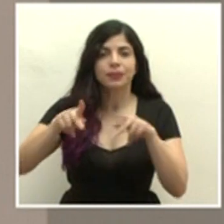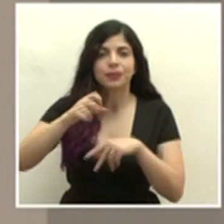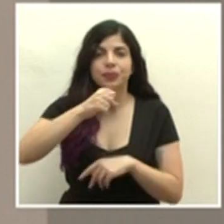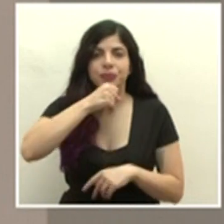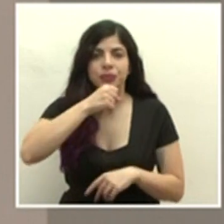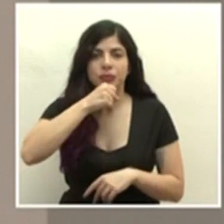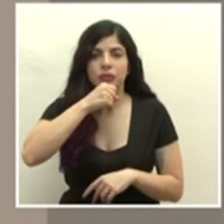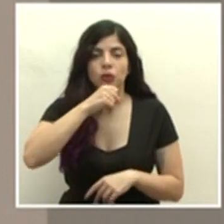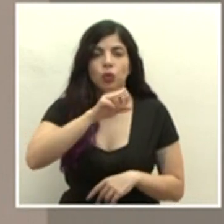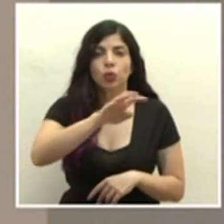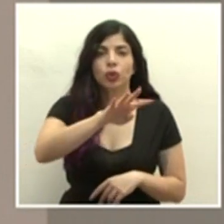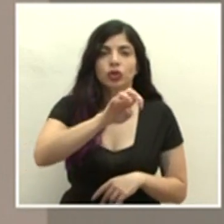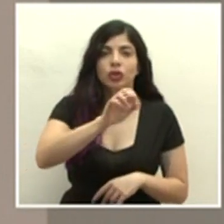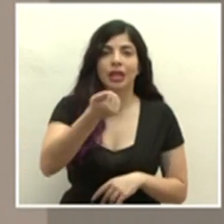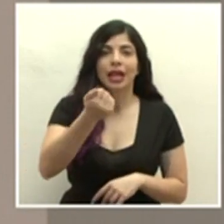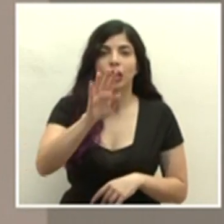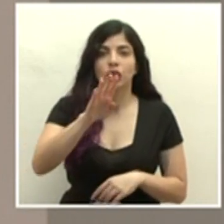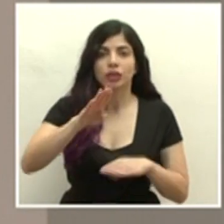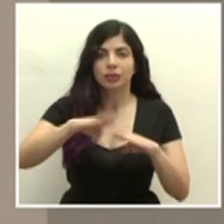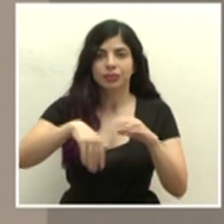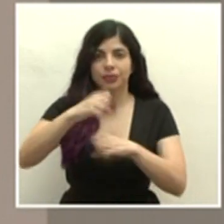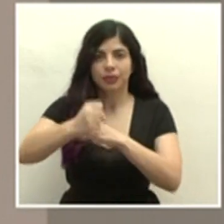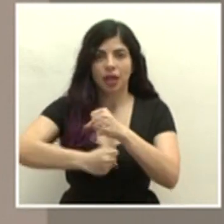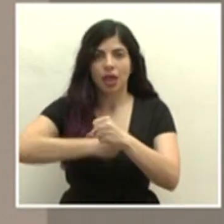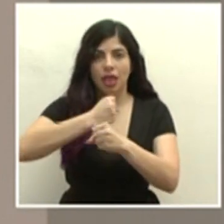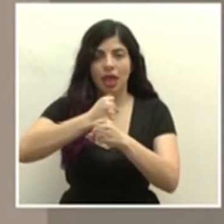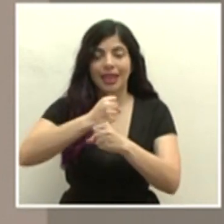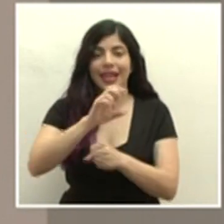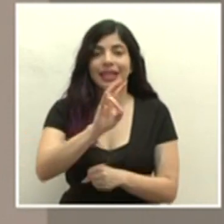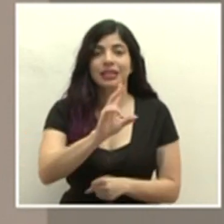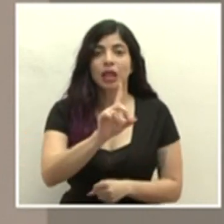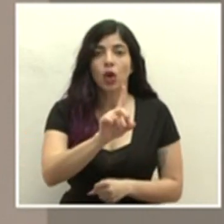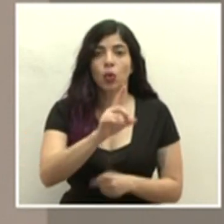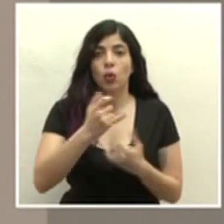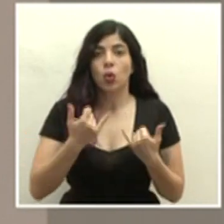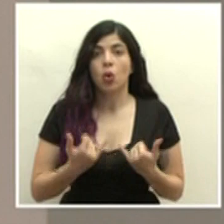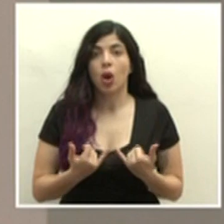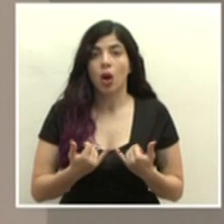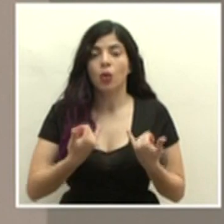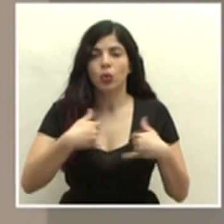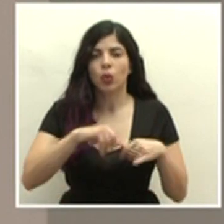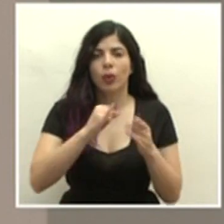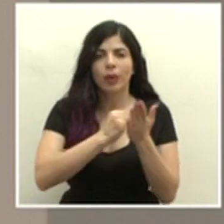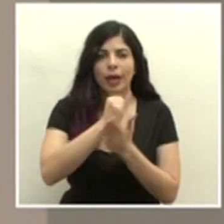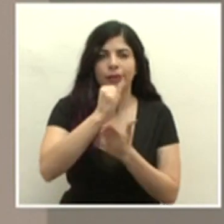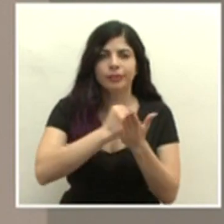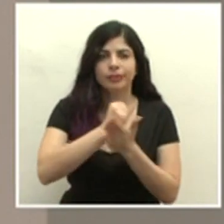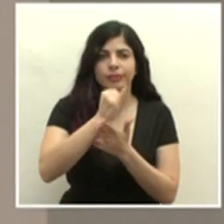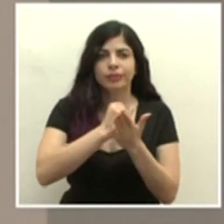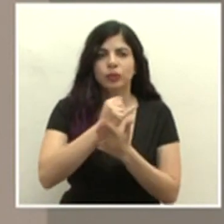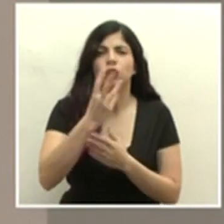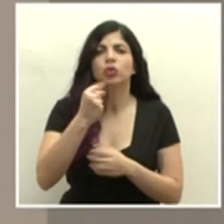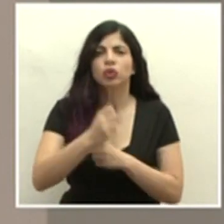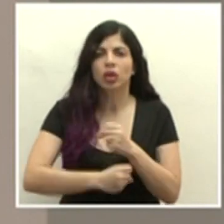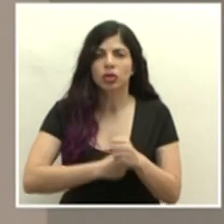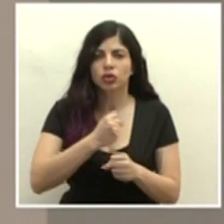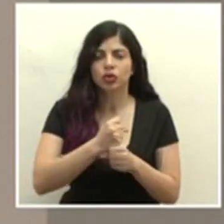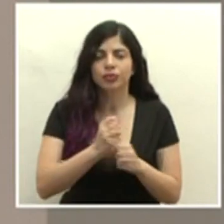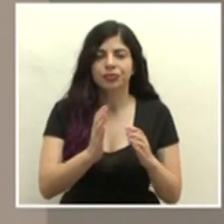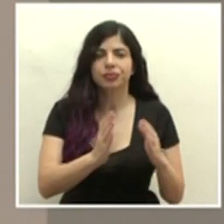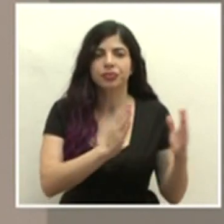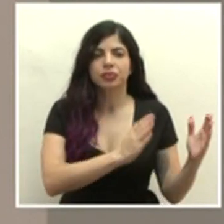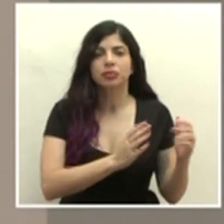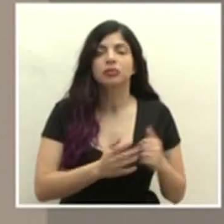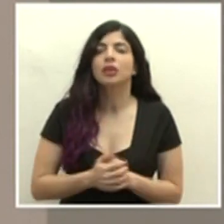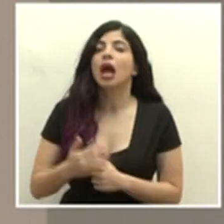mayores, 414 menores de edad y 71 se encuentran en investigación. En cuanto a la edad, se